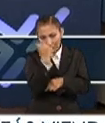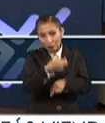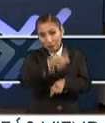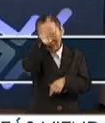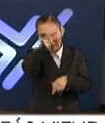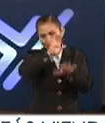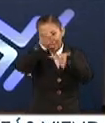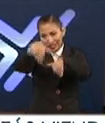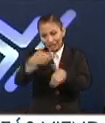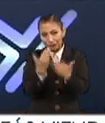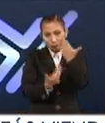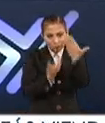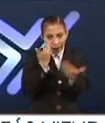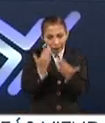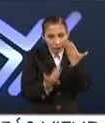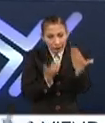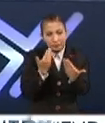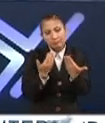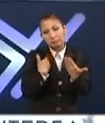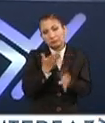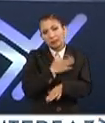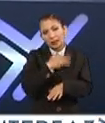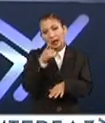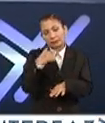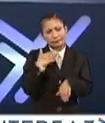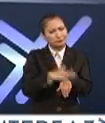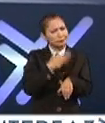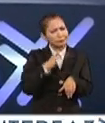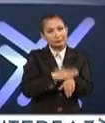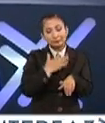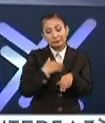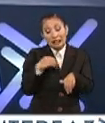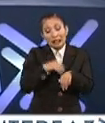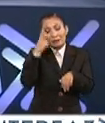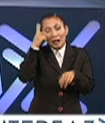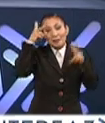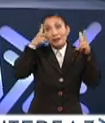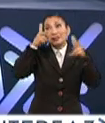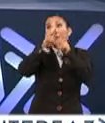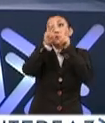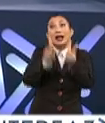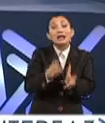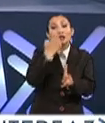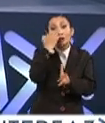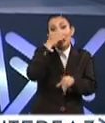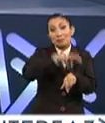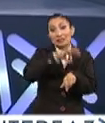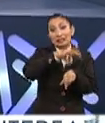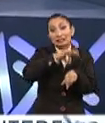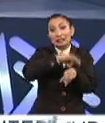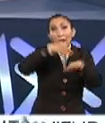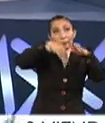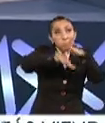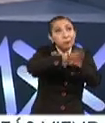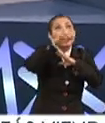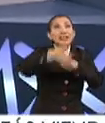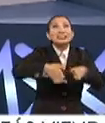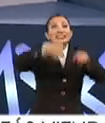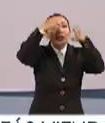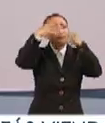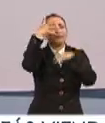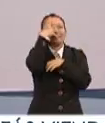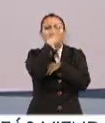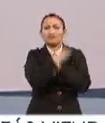primer ingreso. Y bueno, es un excelente pretexto para visitar el Palacio de la Escuela de Medicina, que es un